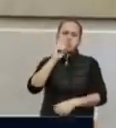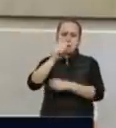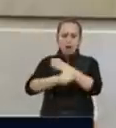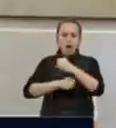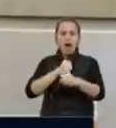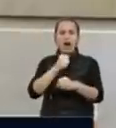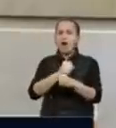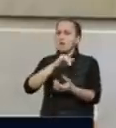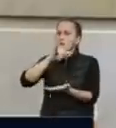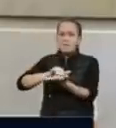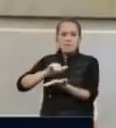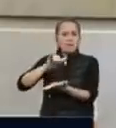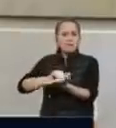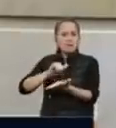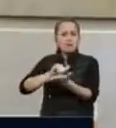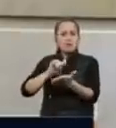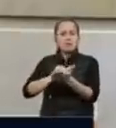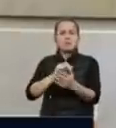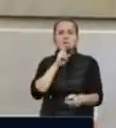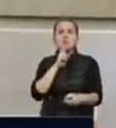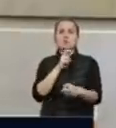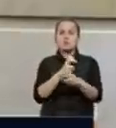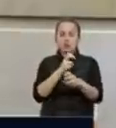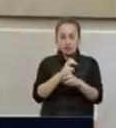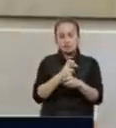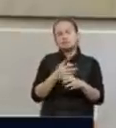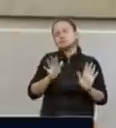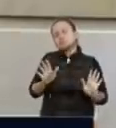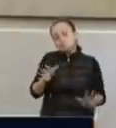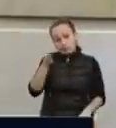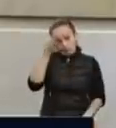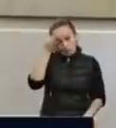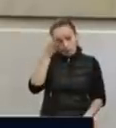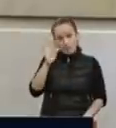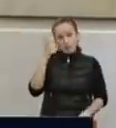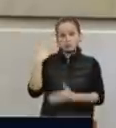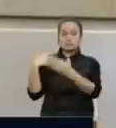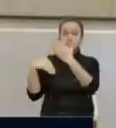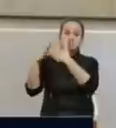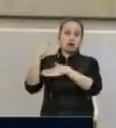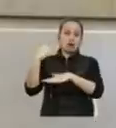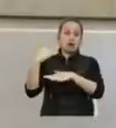que probablemente no se asumió en algún momento